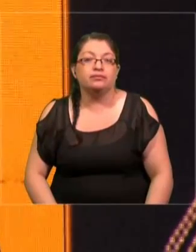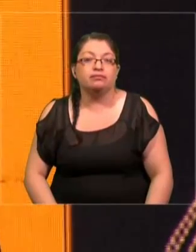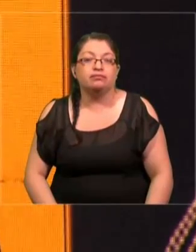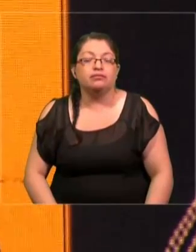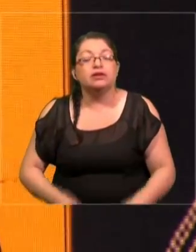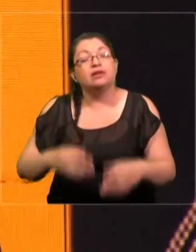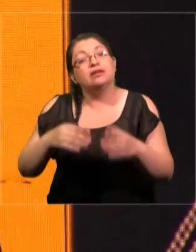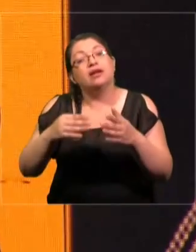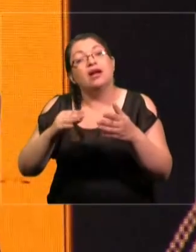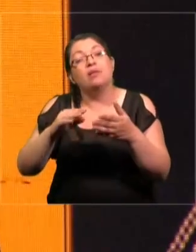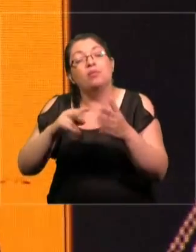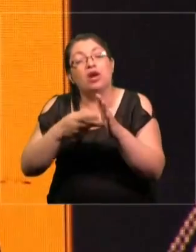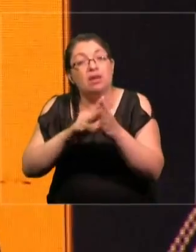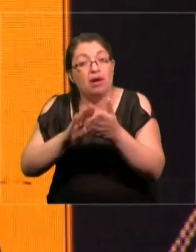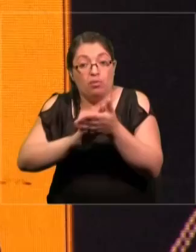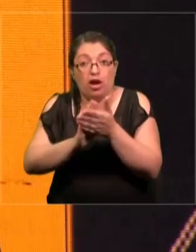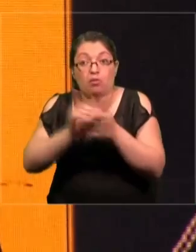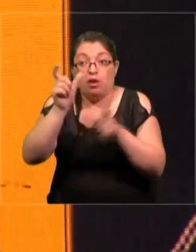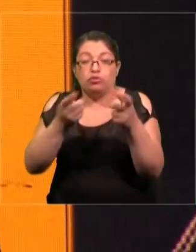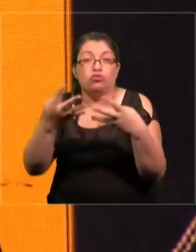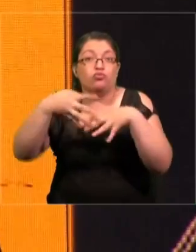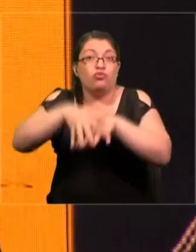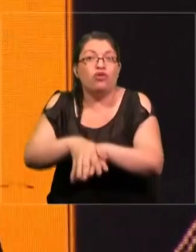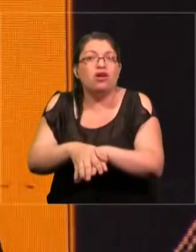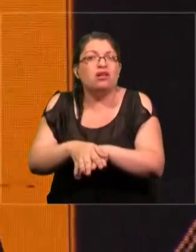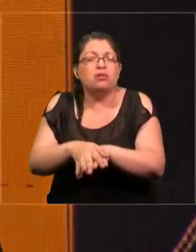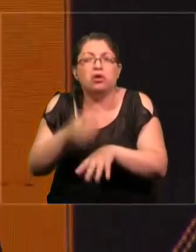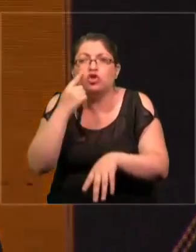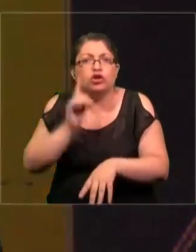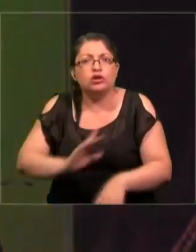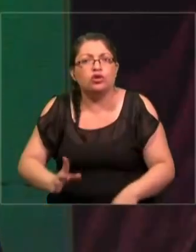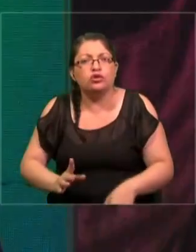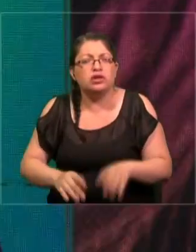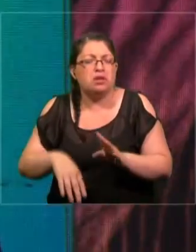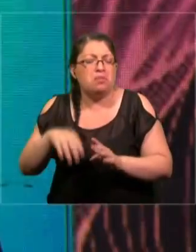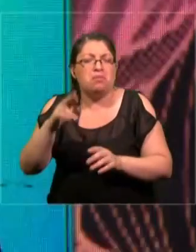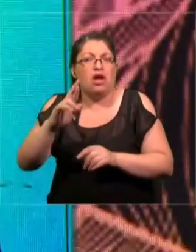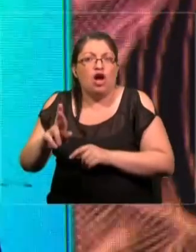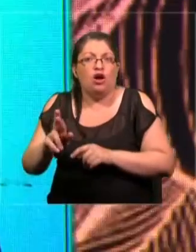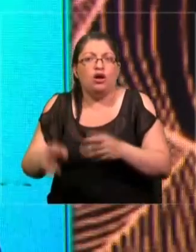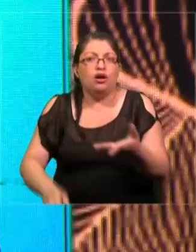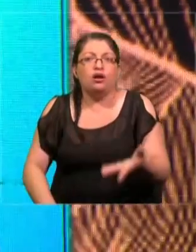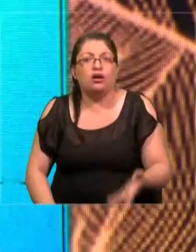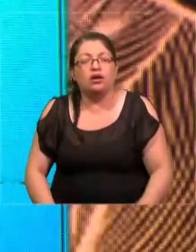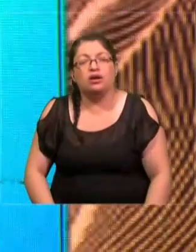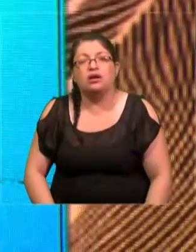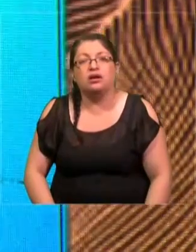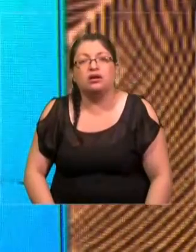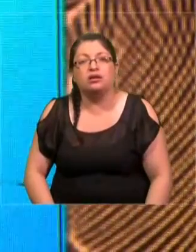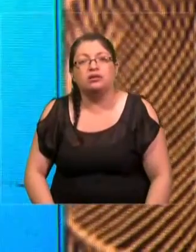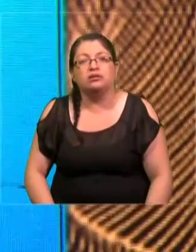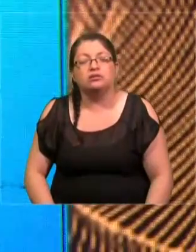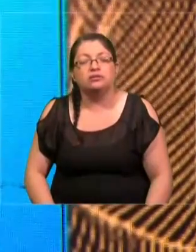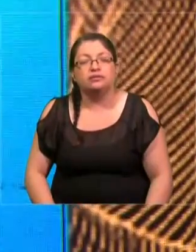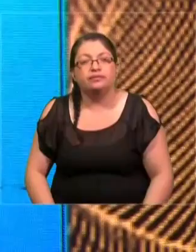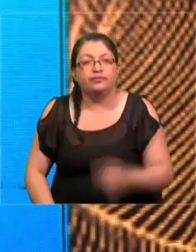El problema del pueblo mestizo que ni siquiera se conoce y que es más grave para nosotros que el pueblo